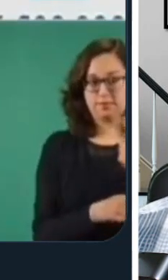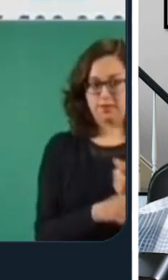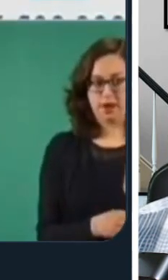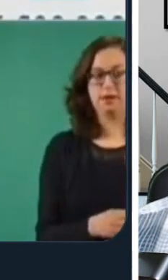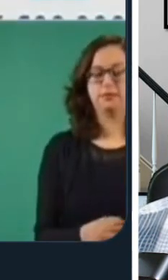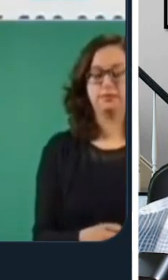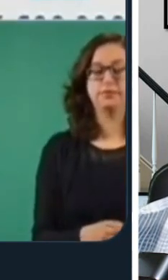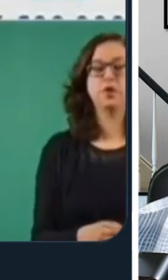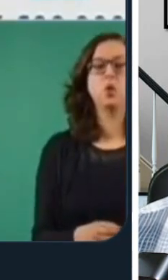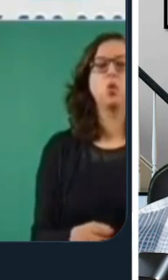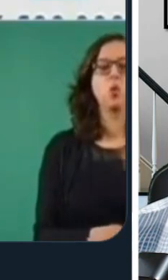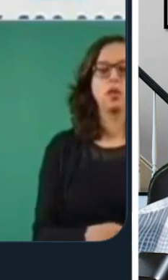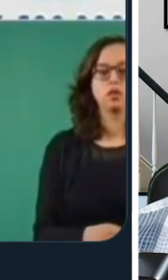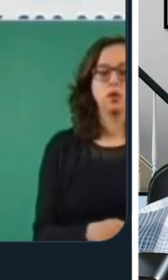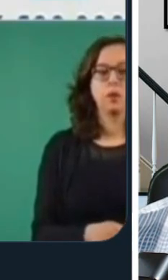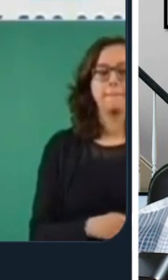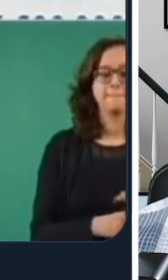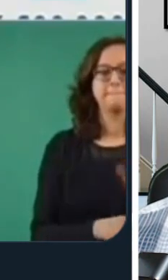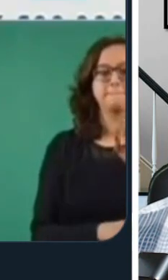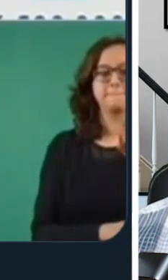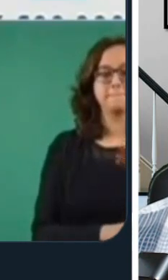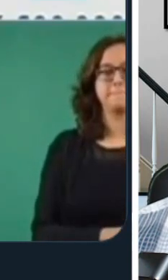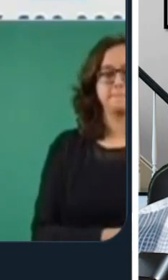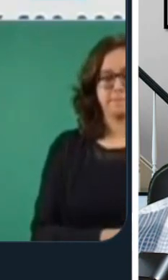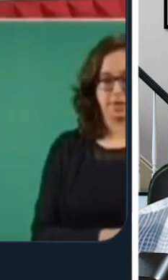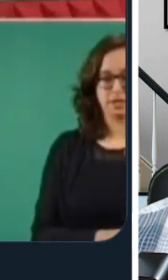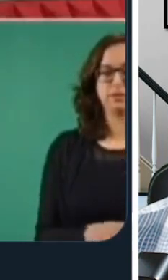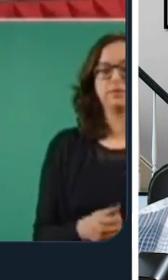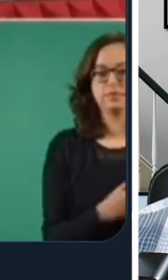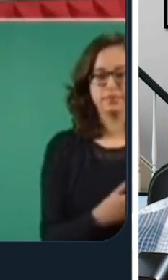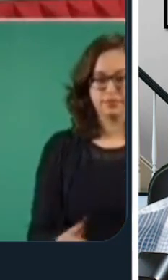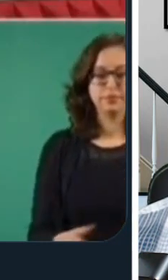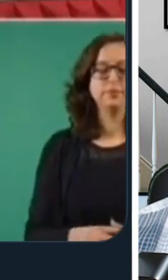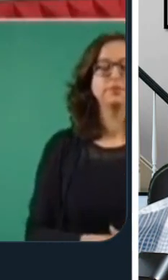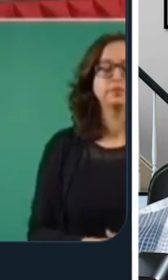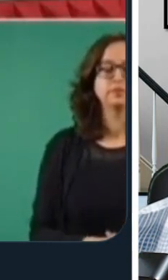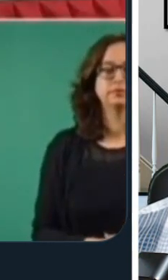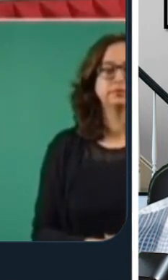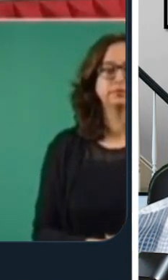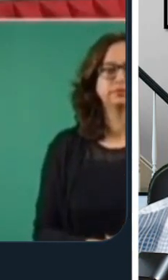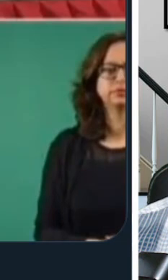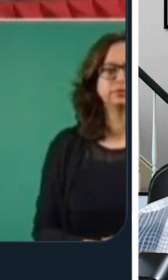Estas de Moderna llegan el día 21 de septiembre. La que sigue, por favor.